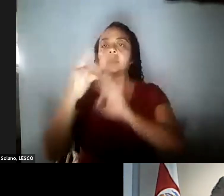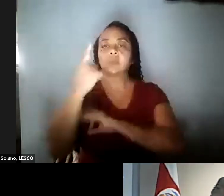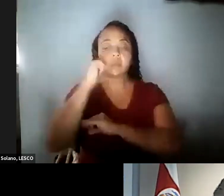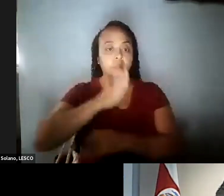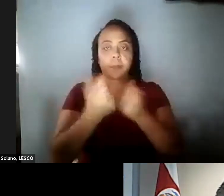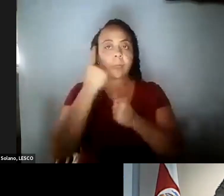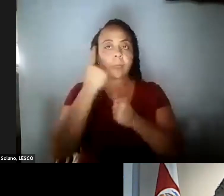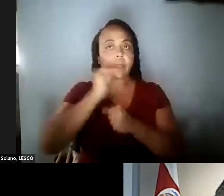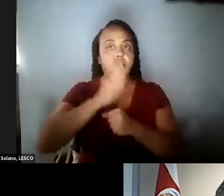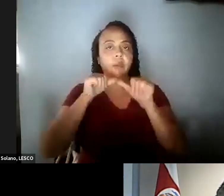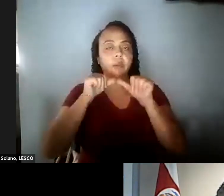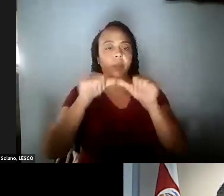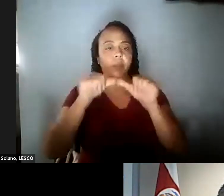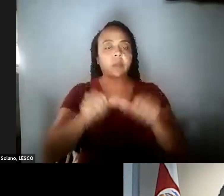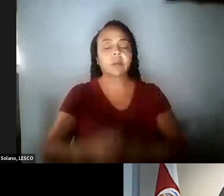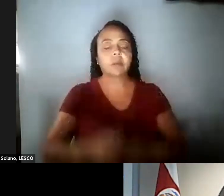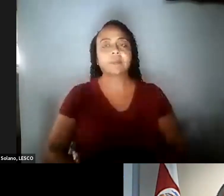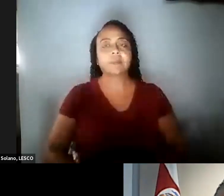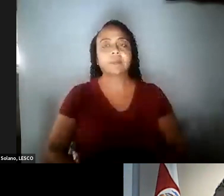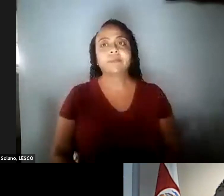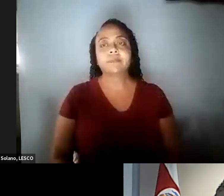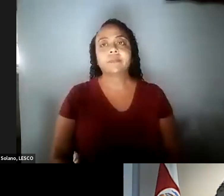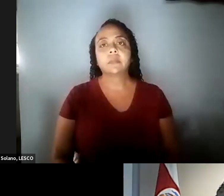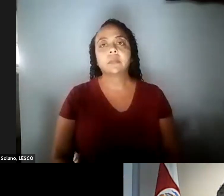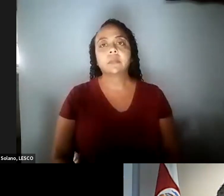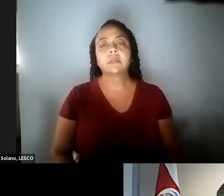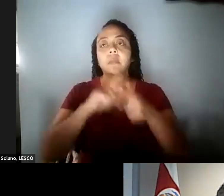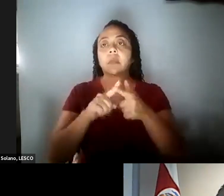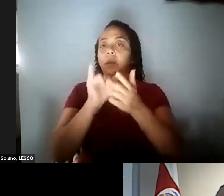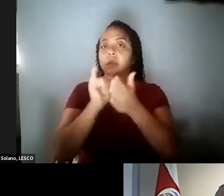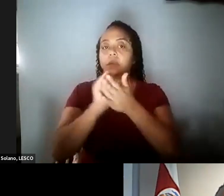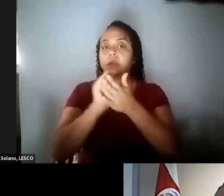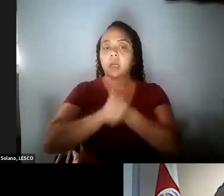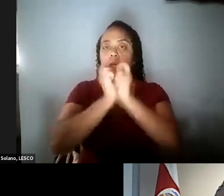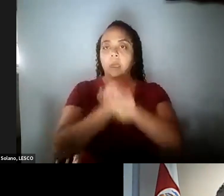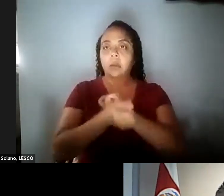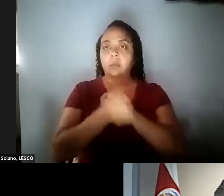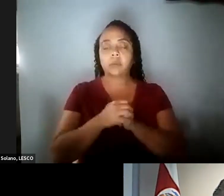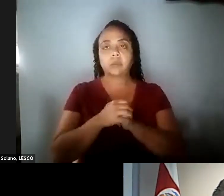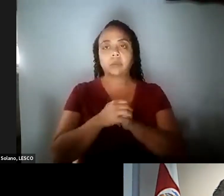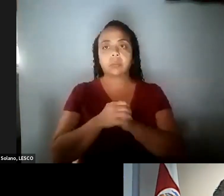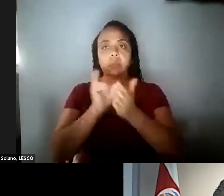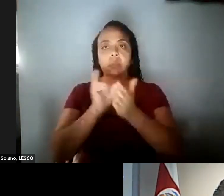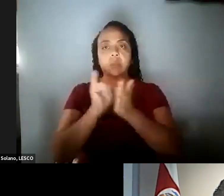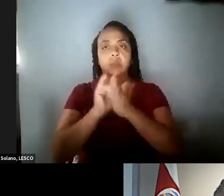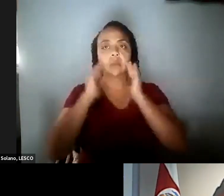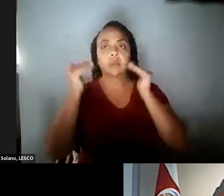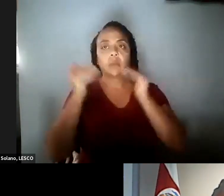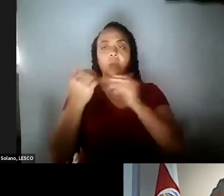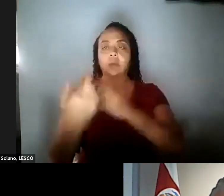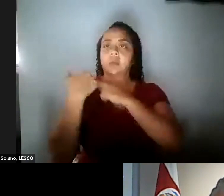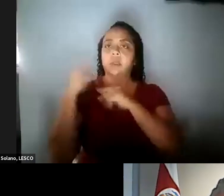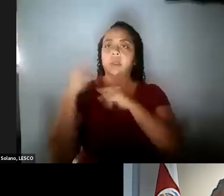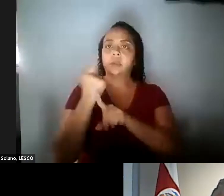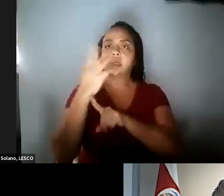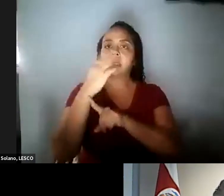continuidad operativa entonces ese es el cambio en ese en ese enfoque la responsabilidad social y el